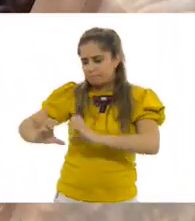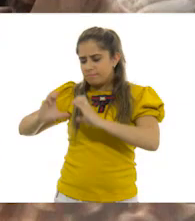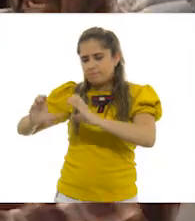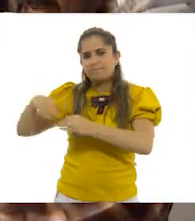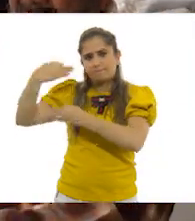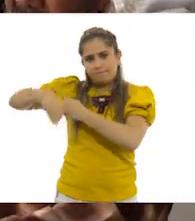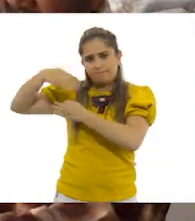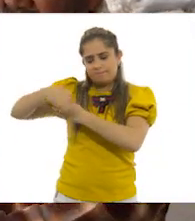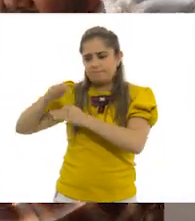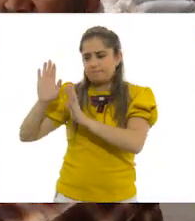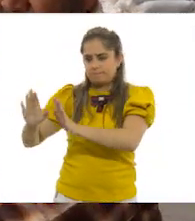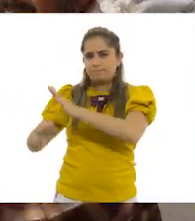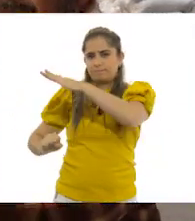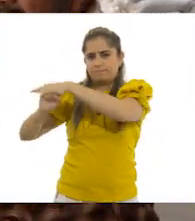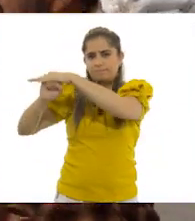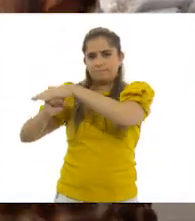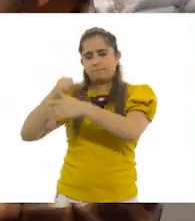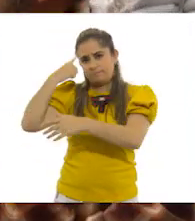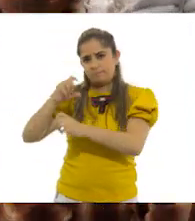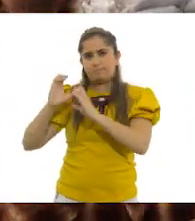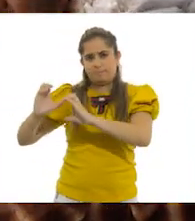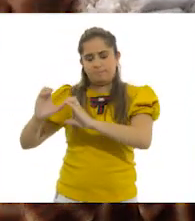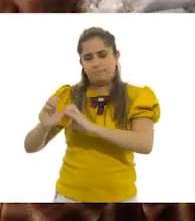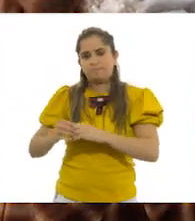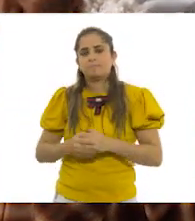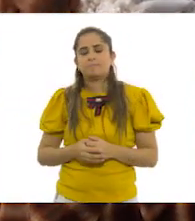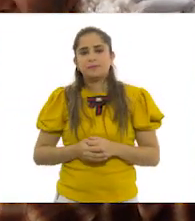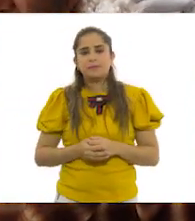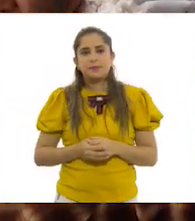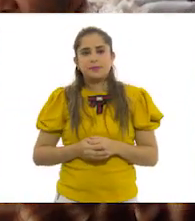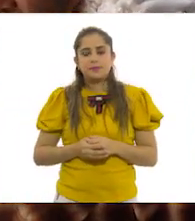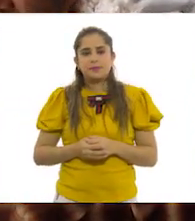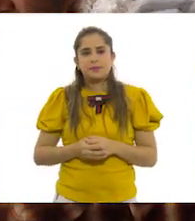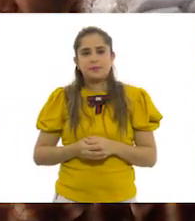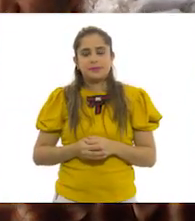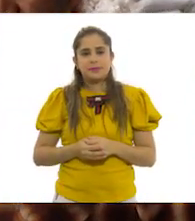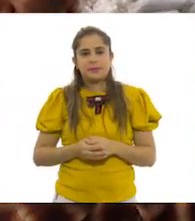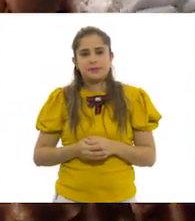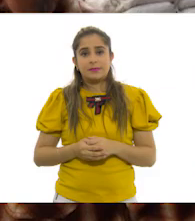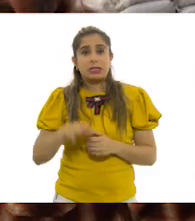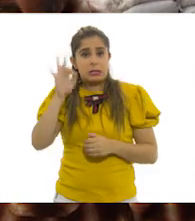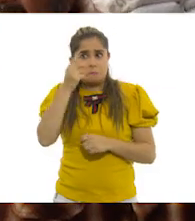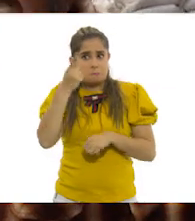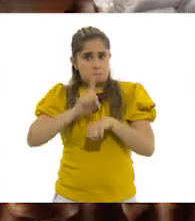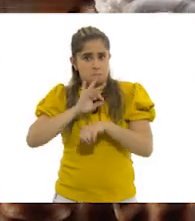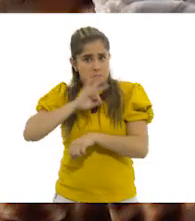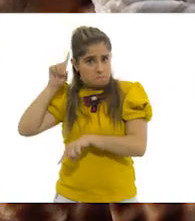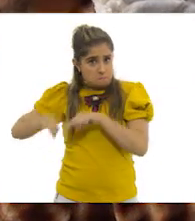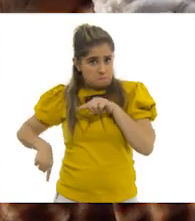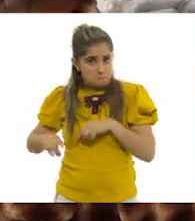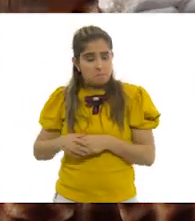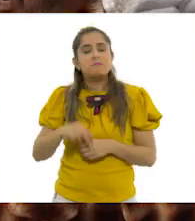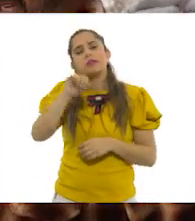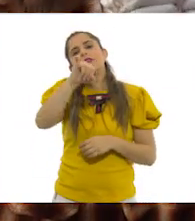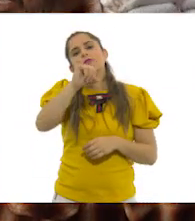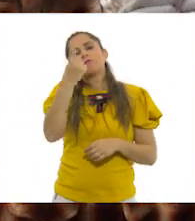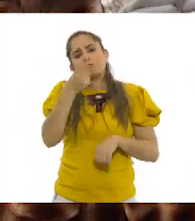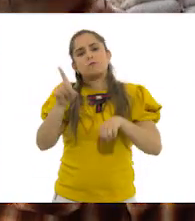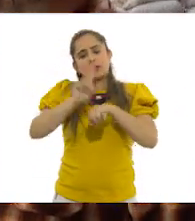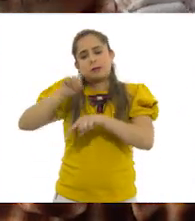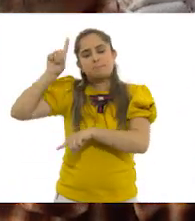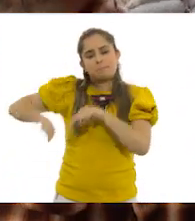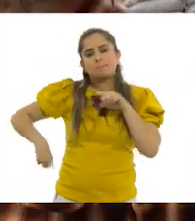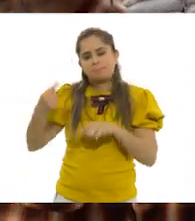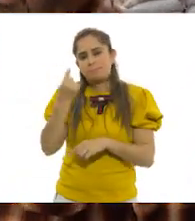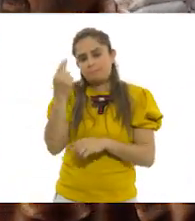provisionalmente para manera de refuerzo de este edificio. Sí, claro. Sí, pero, ¿habrá el día en que la quiten? Sí. Se va a retirar. Claro,